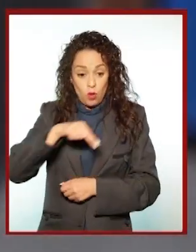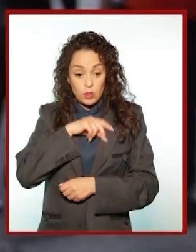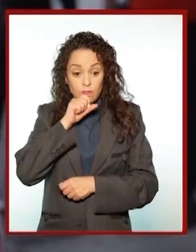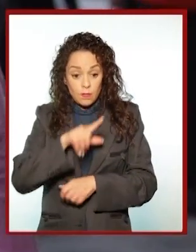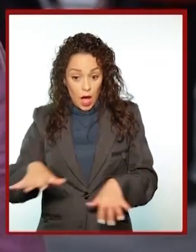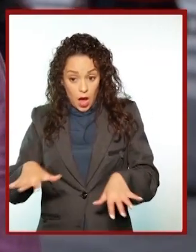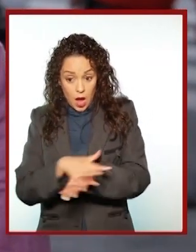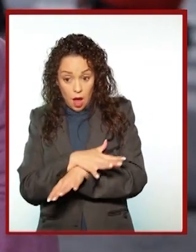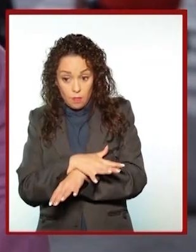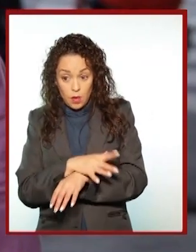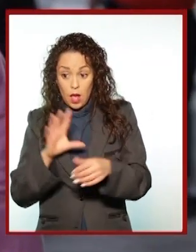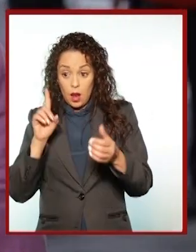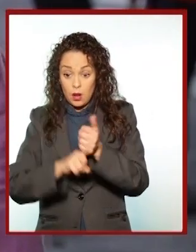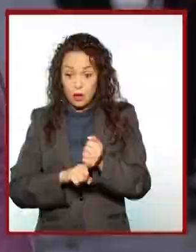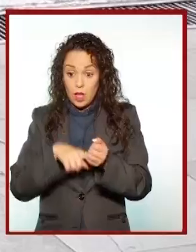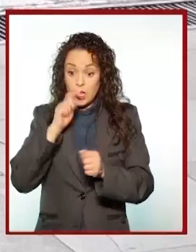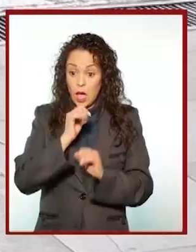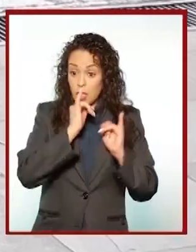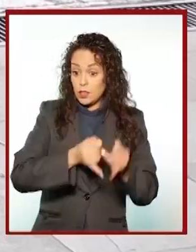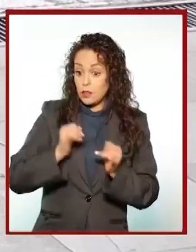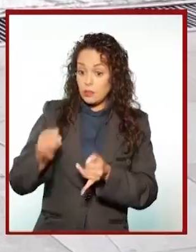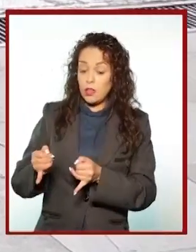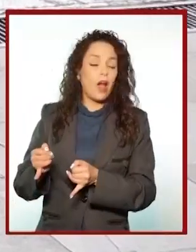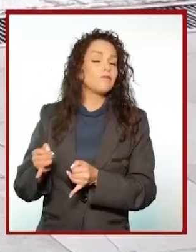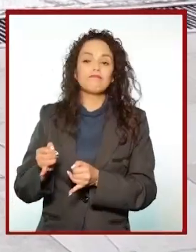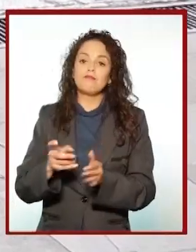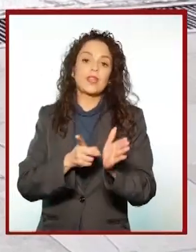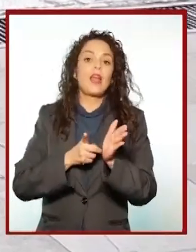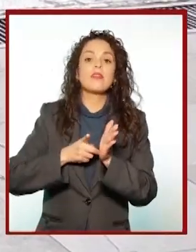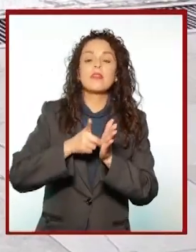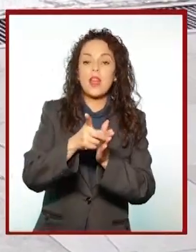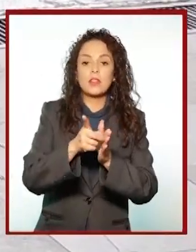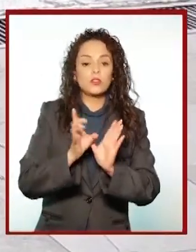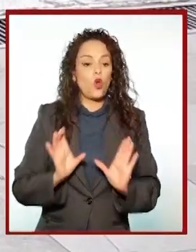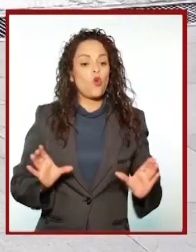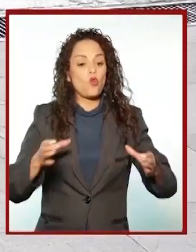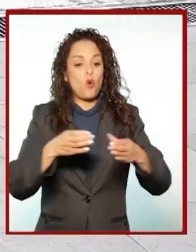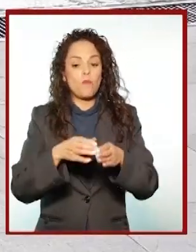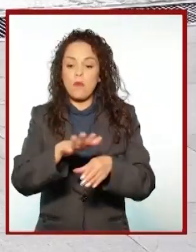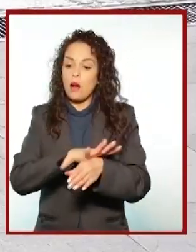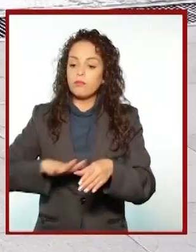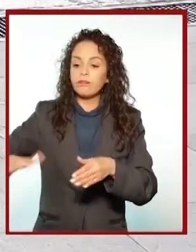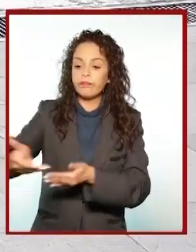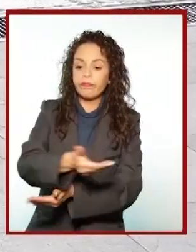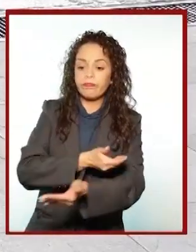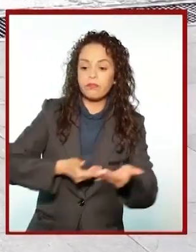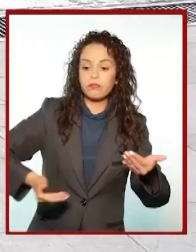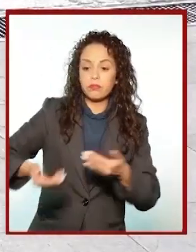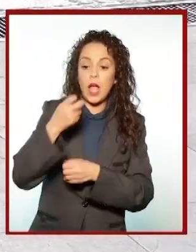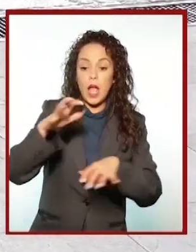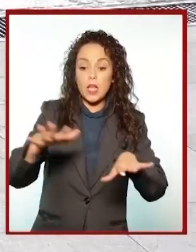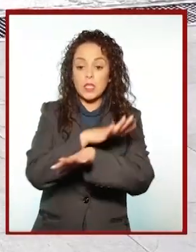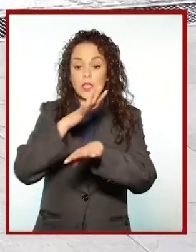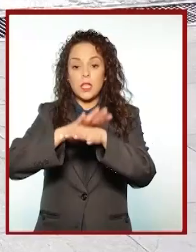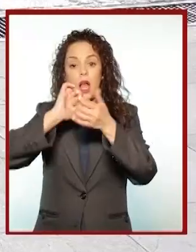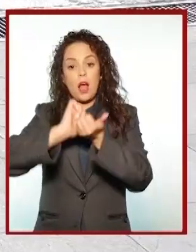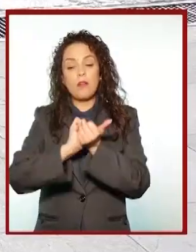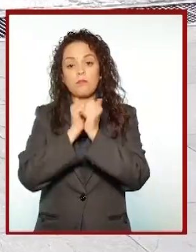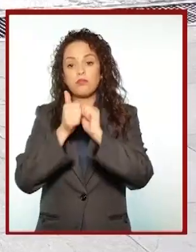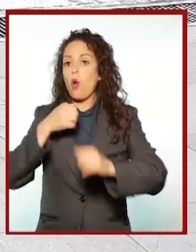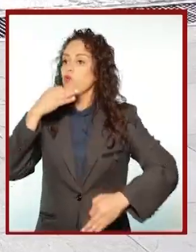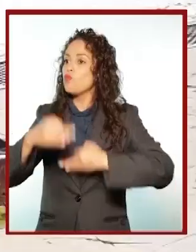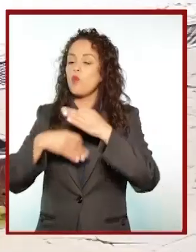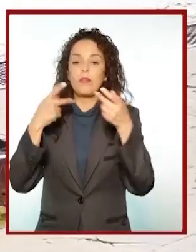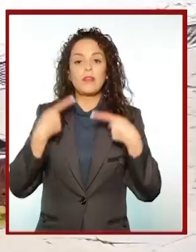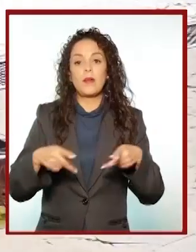nosotros mismos no tiene que ver con lo individual, sino más bien con un derecho como común y compartido, cuya transformación está